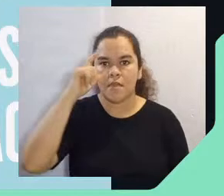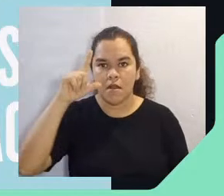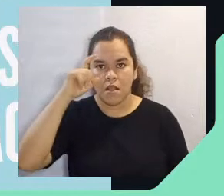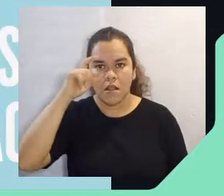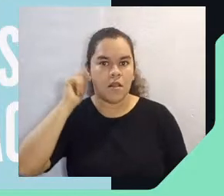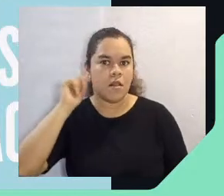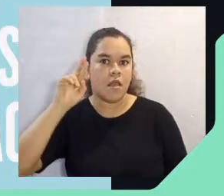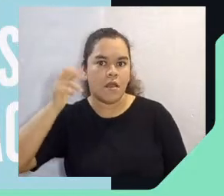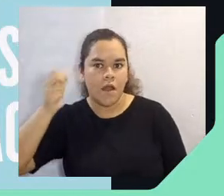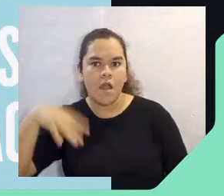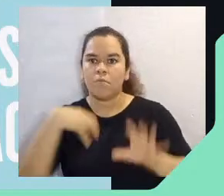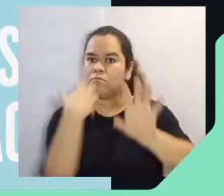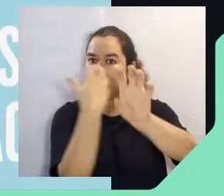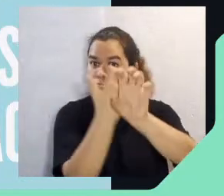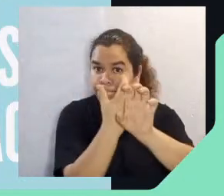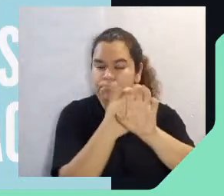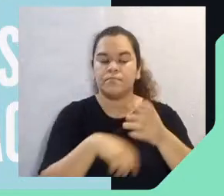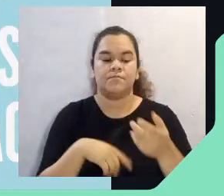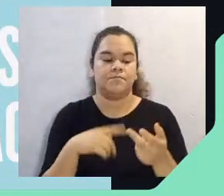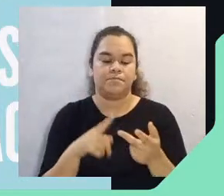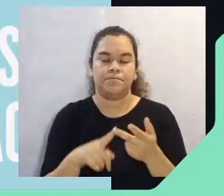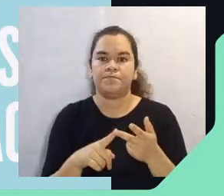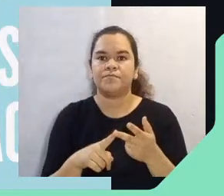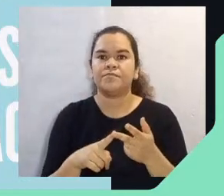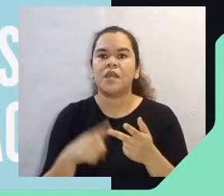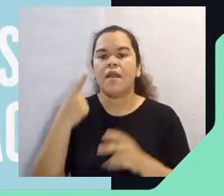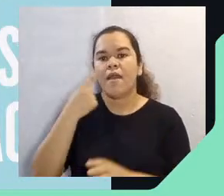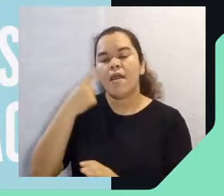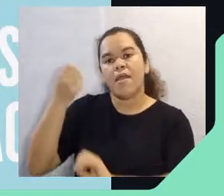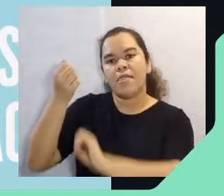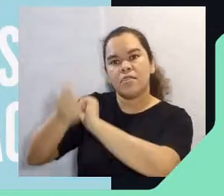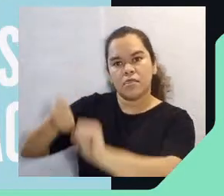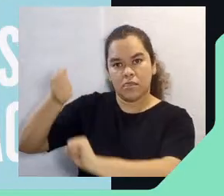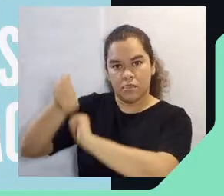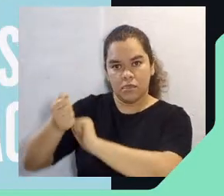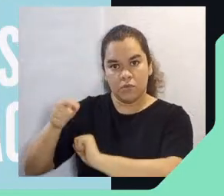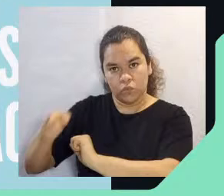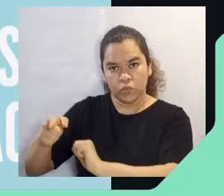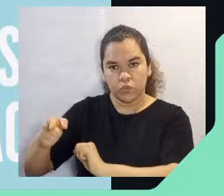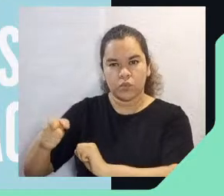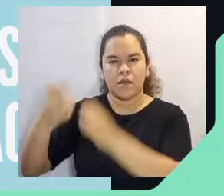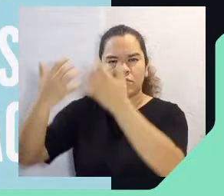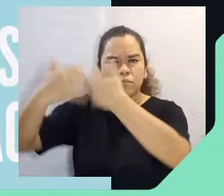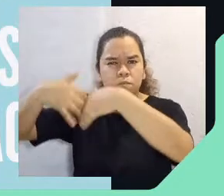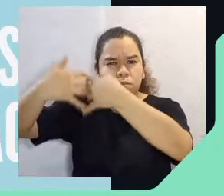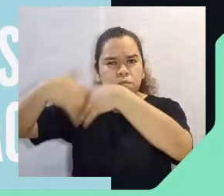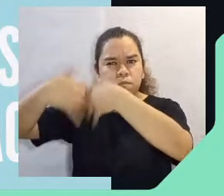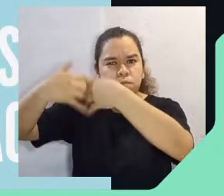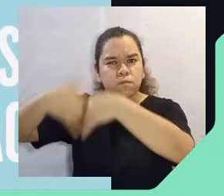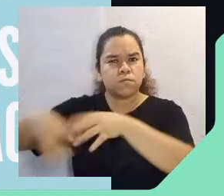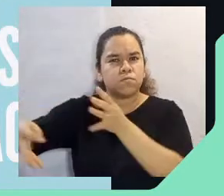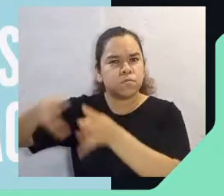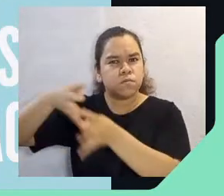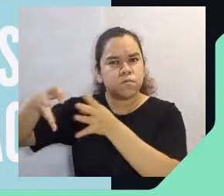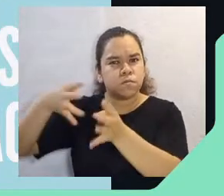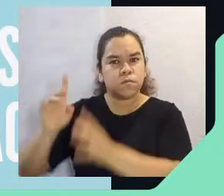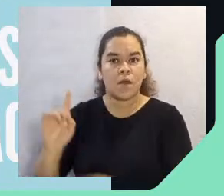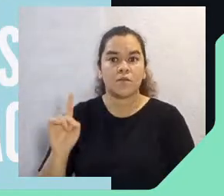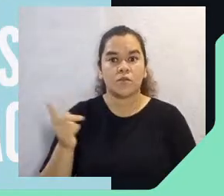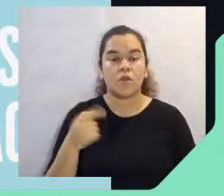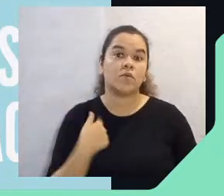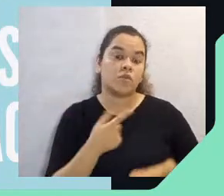herramientas de videoconferencias, las industrias, automatizar sus sistemas a través de accesos